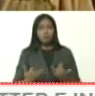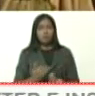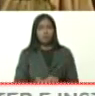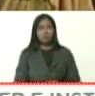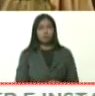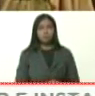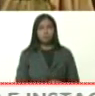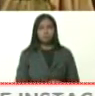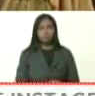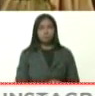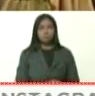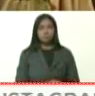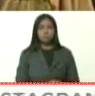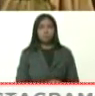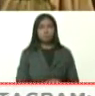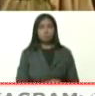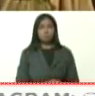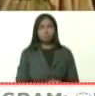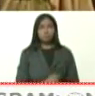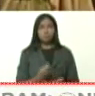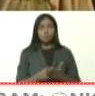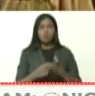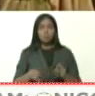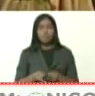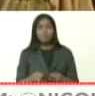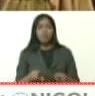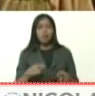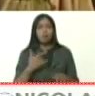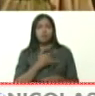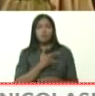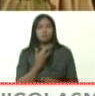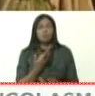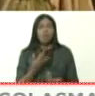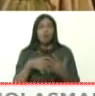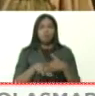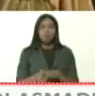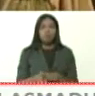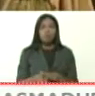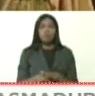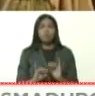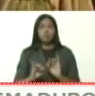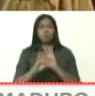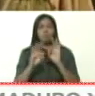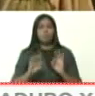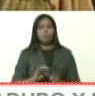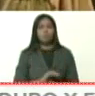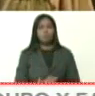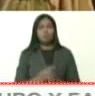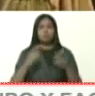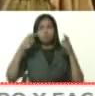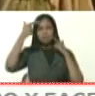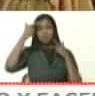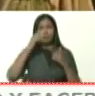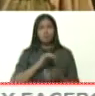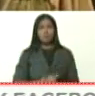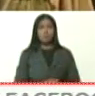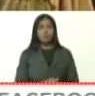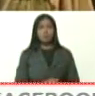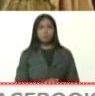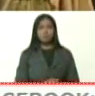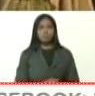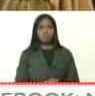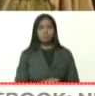la implantación a través de la Universidad de las Ciencias de la Salud Hugo Chávez, de los